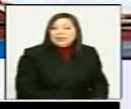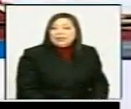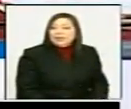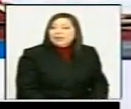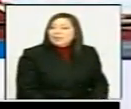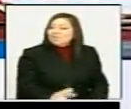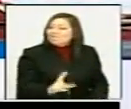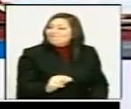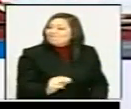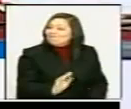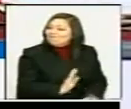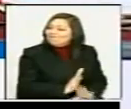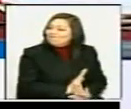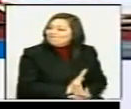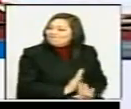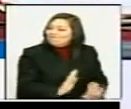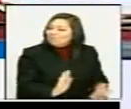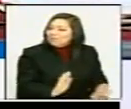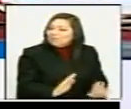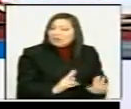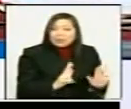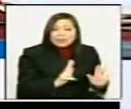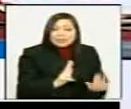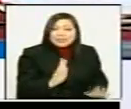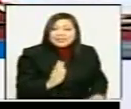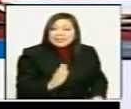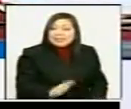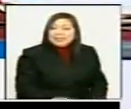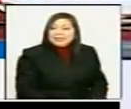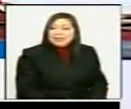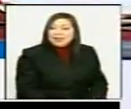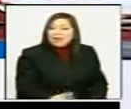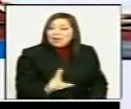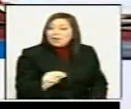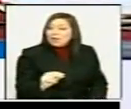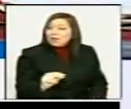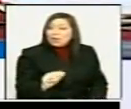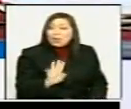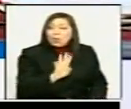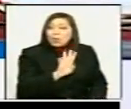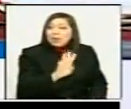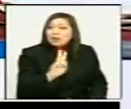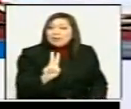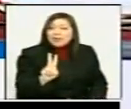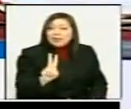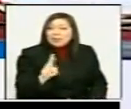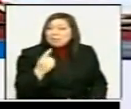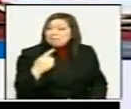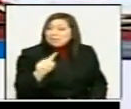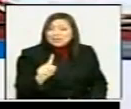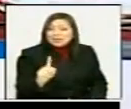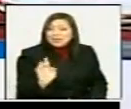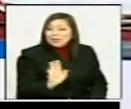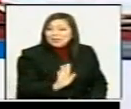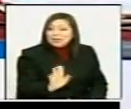no los 85, no los 42 millones que fue su rendición